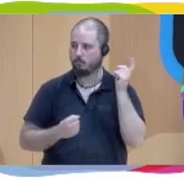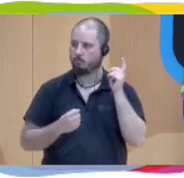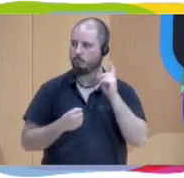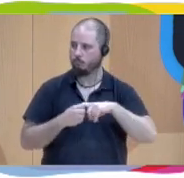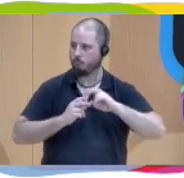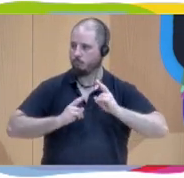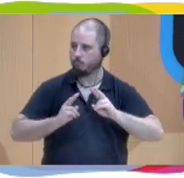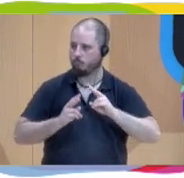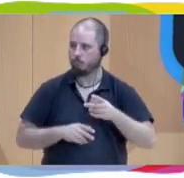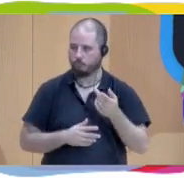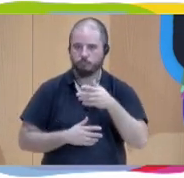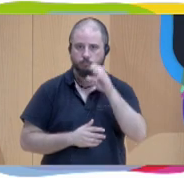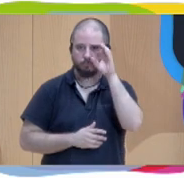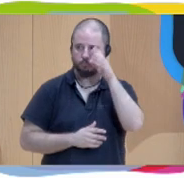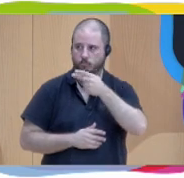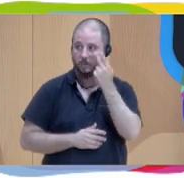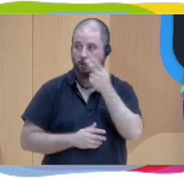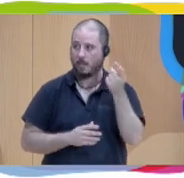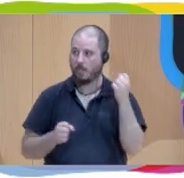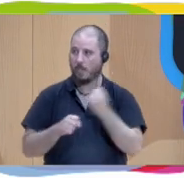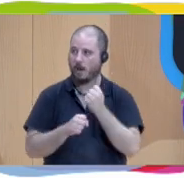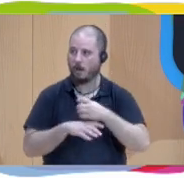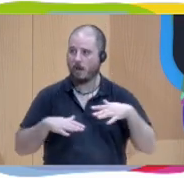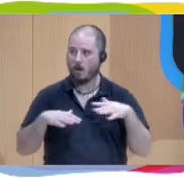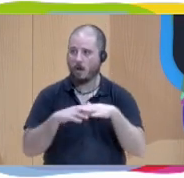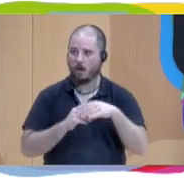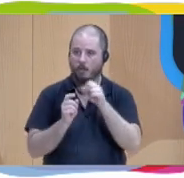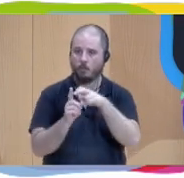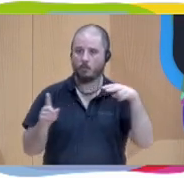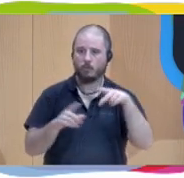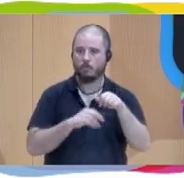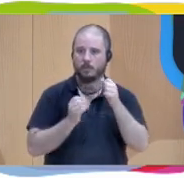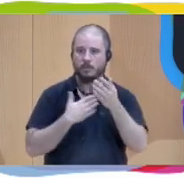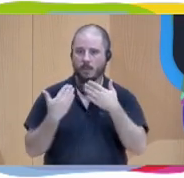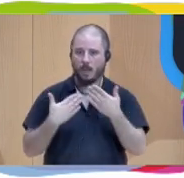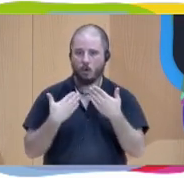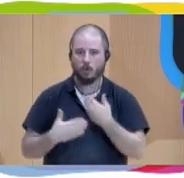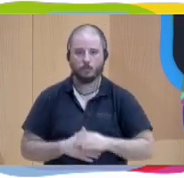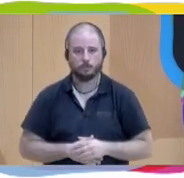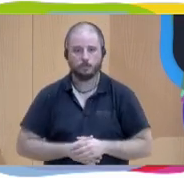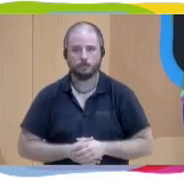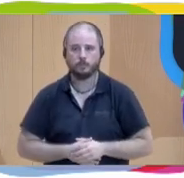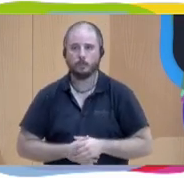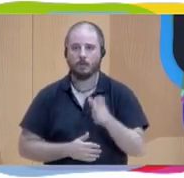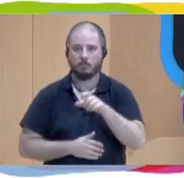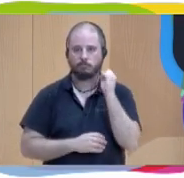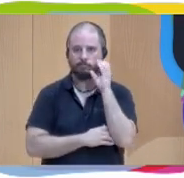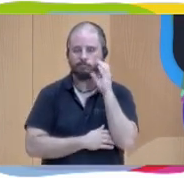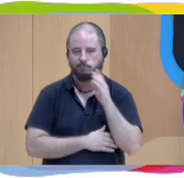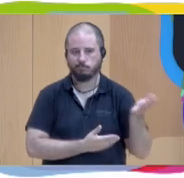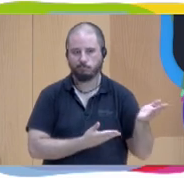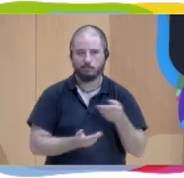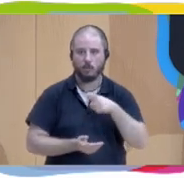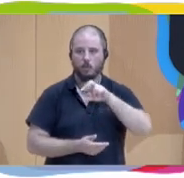proyecto. Es el de trabajo en red con enfoque dialógico. Les voy a invitar a quienes nos lo han de contar a que suban al escenario. Luis